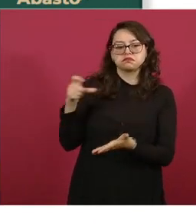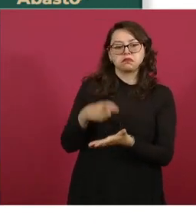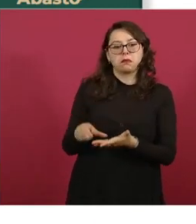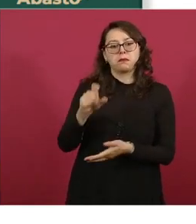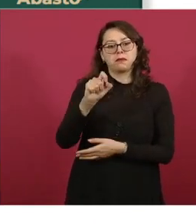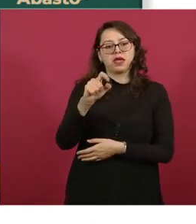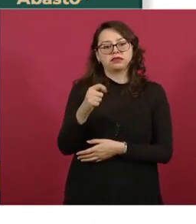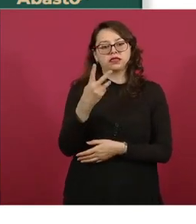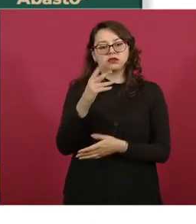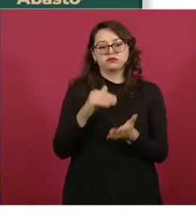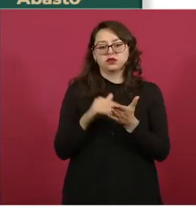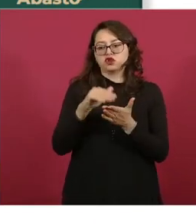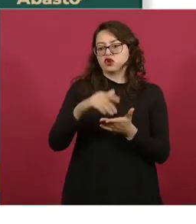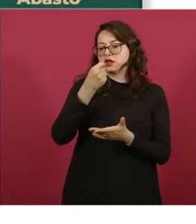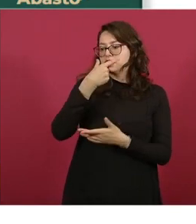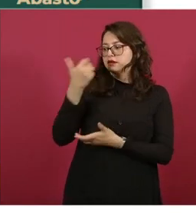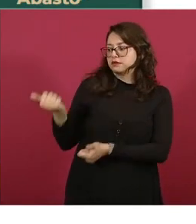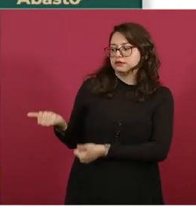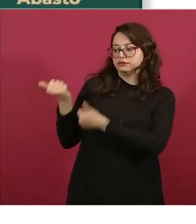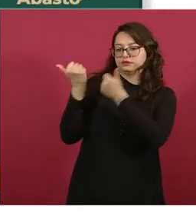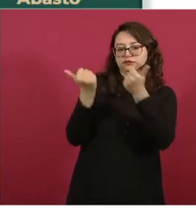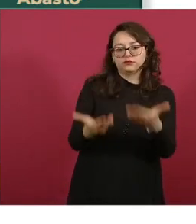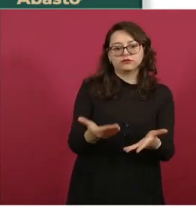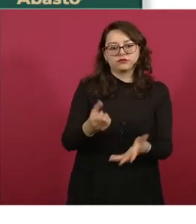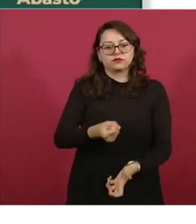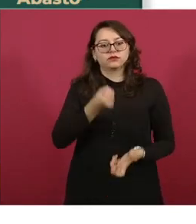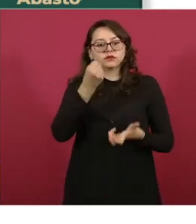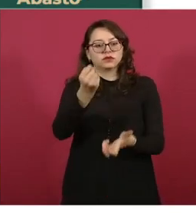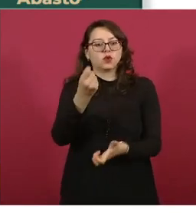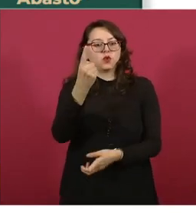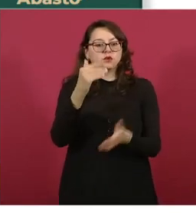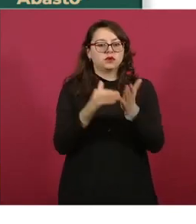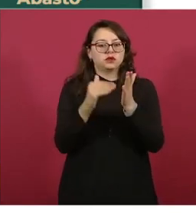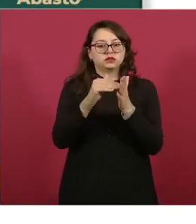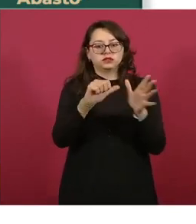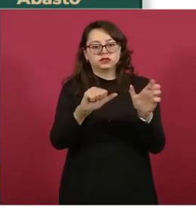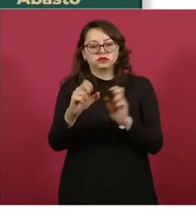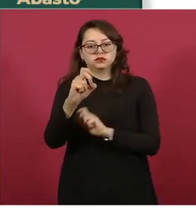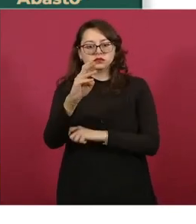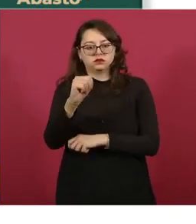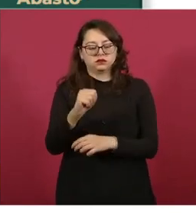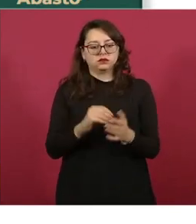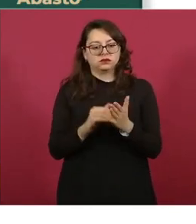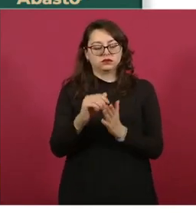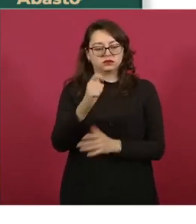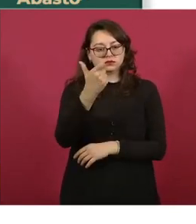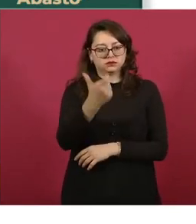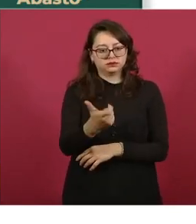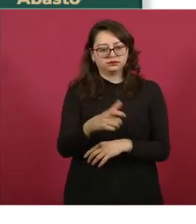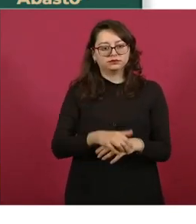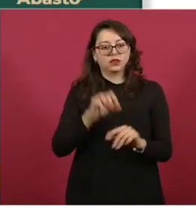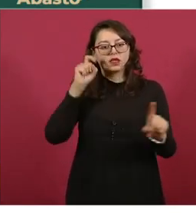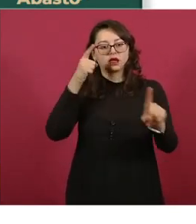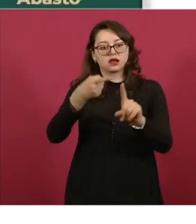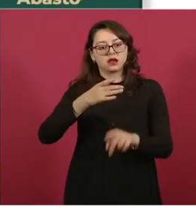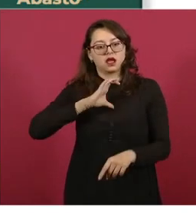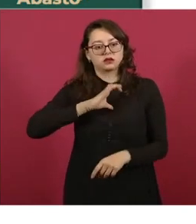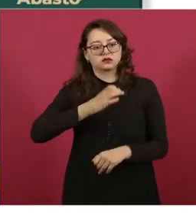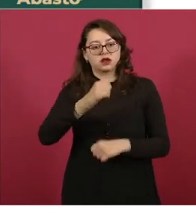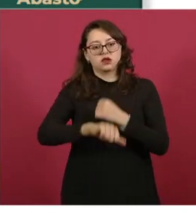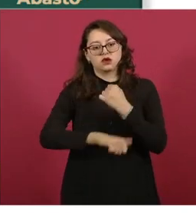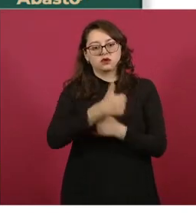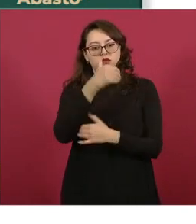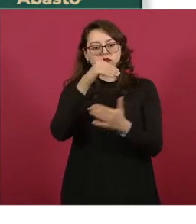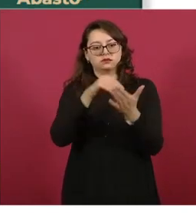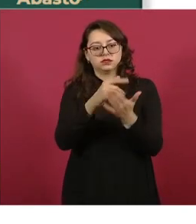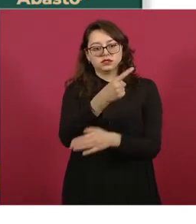de 1.639 millones de pesos. Además, se han brindado 11.000 sesiones de quimioterapia y el surtimiento de